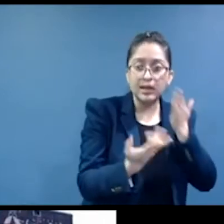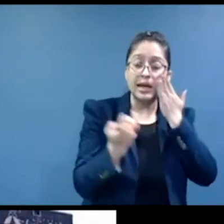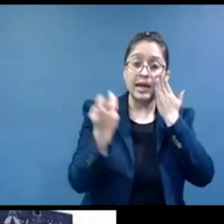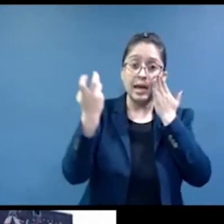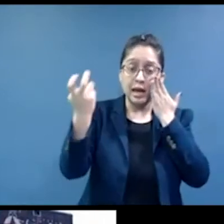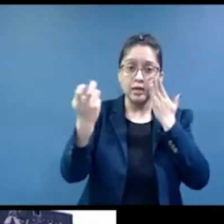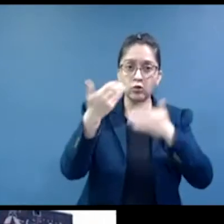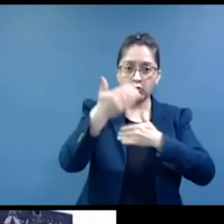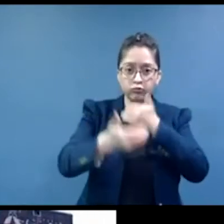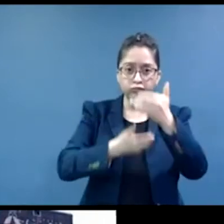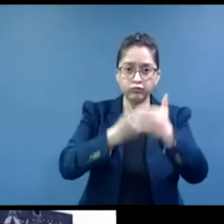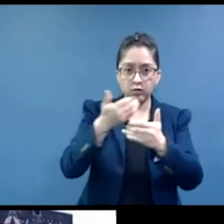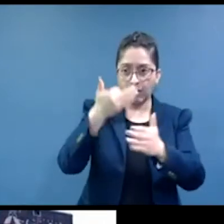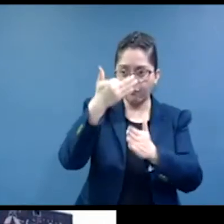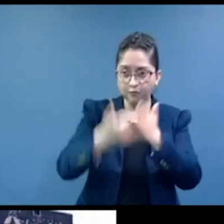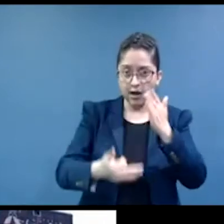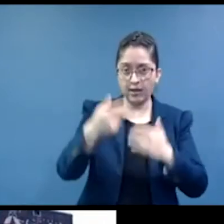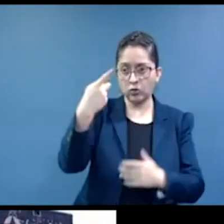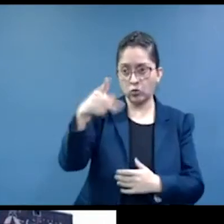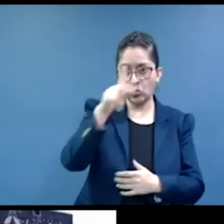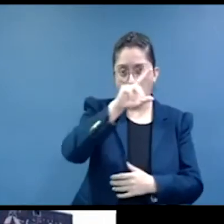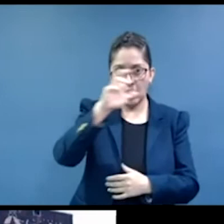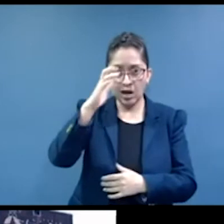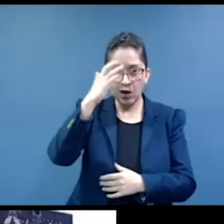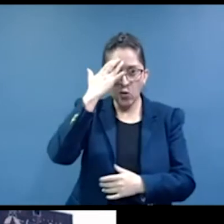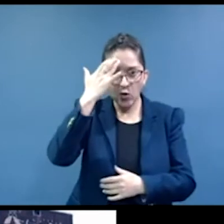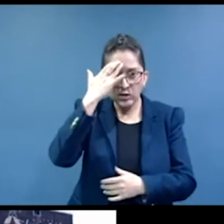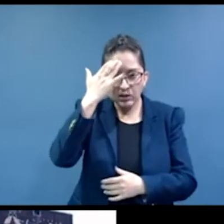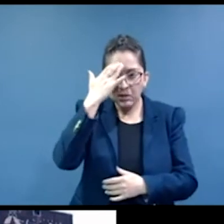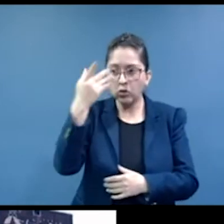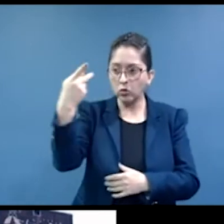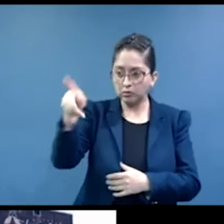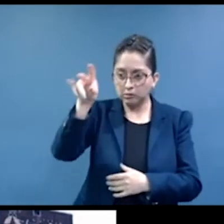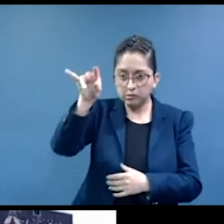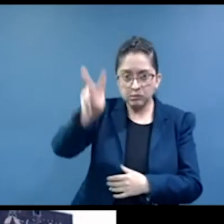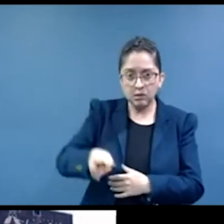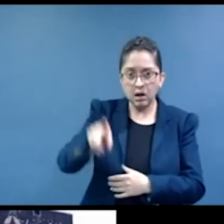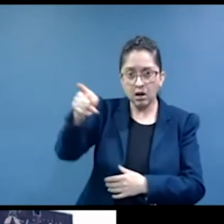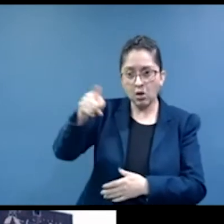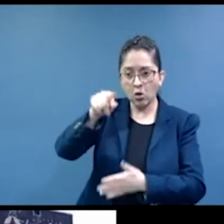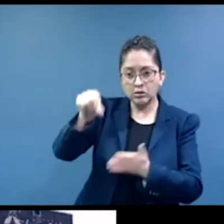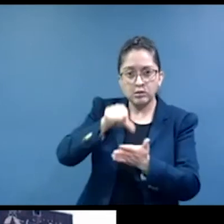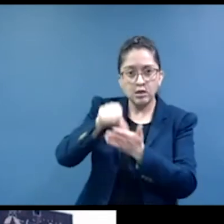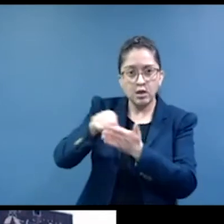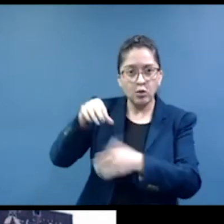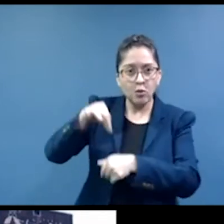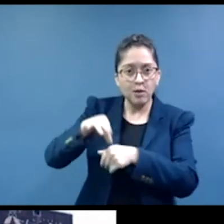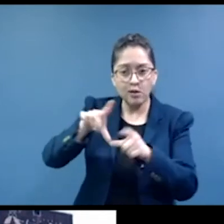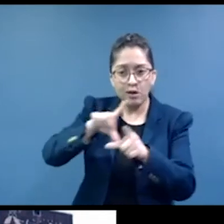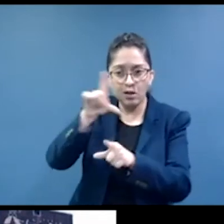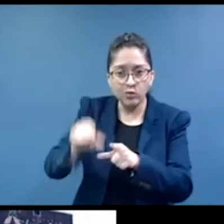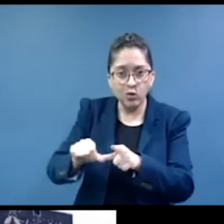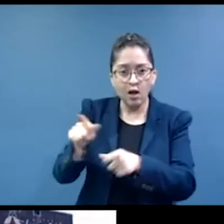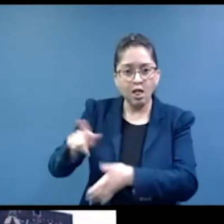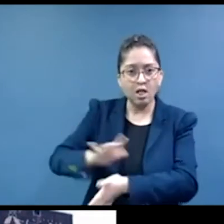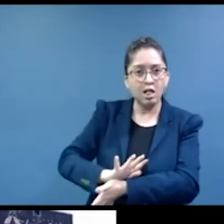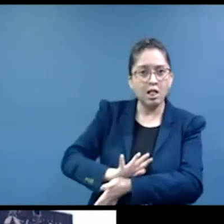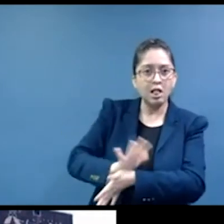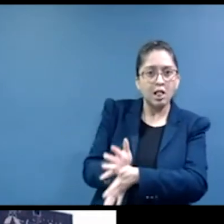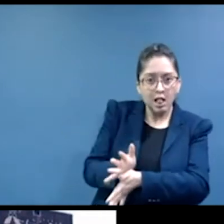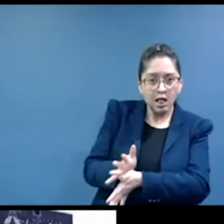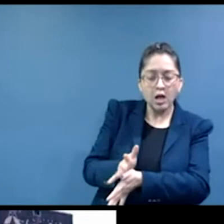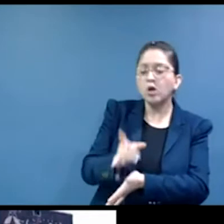el reconocimiento de esta discriminación inmersa en los criterios de admisión del Centro Médico Nacional, pero que además, como te decía, no son exclusivos de